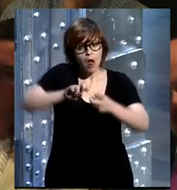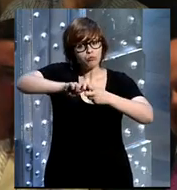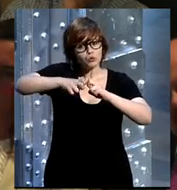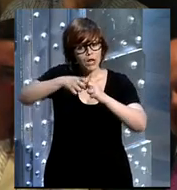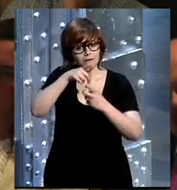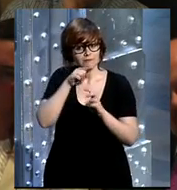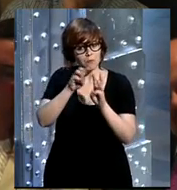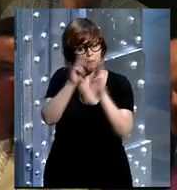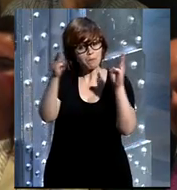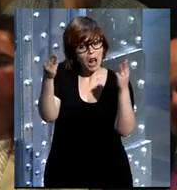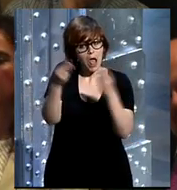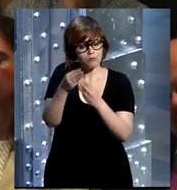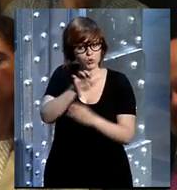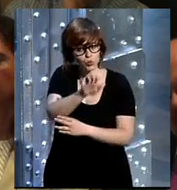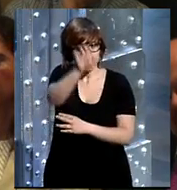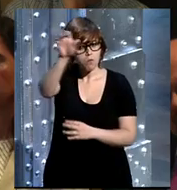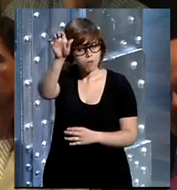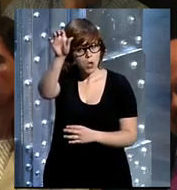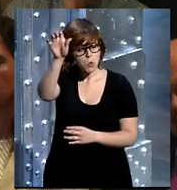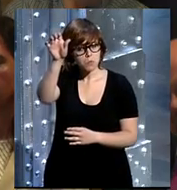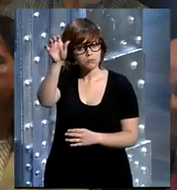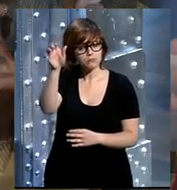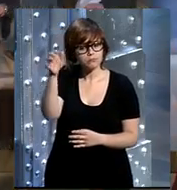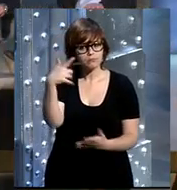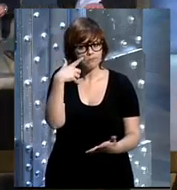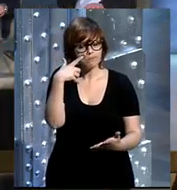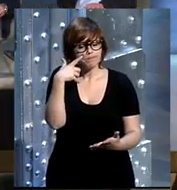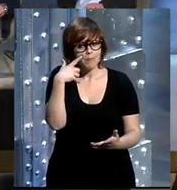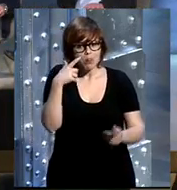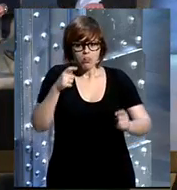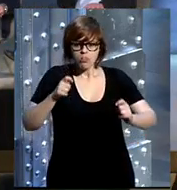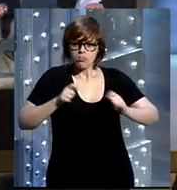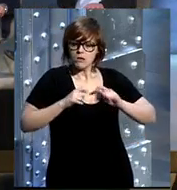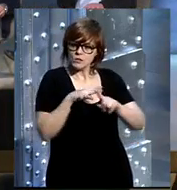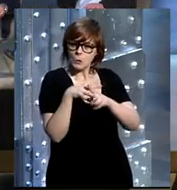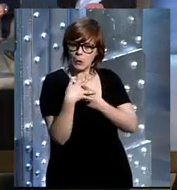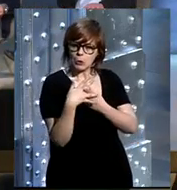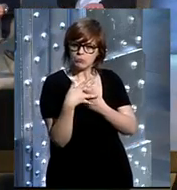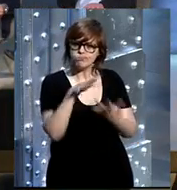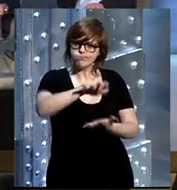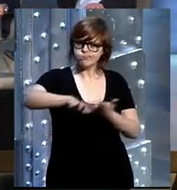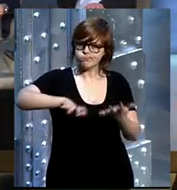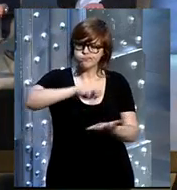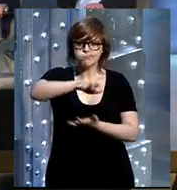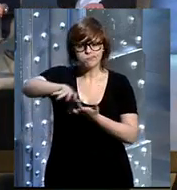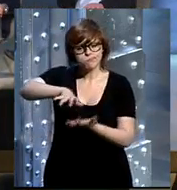Europeo, pues está dando lugar a unas confrontaciones que me parecen